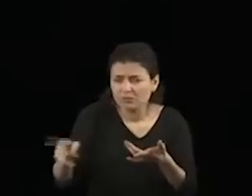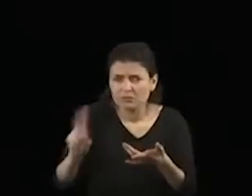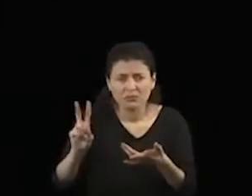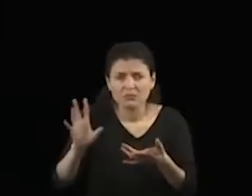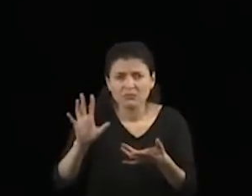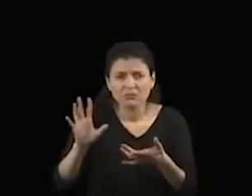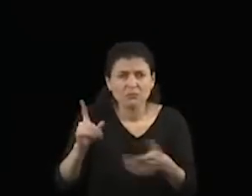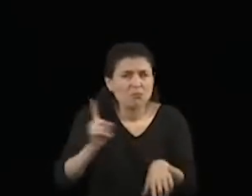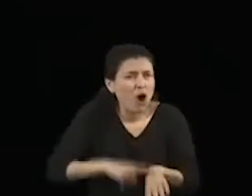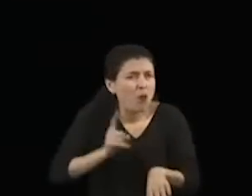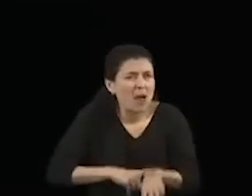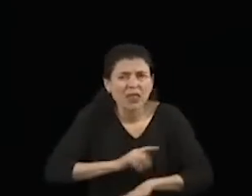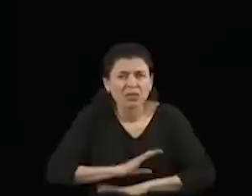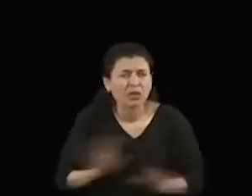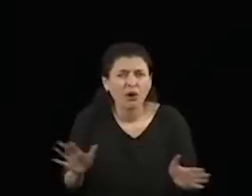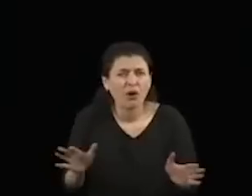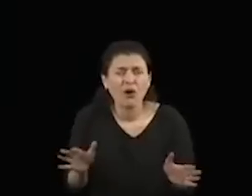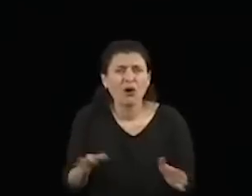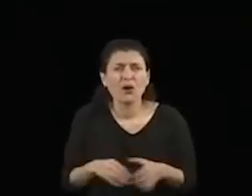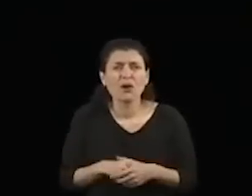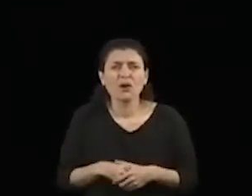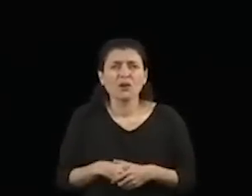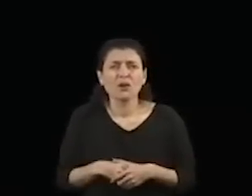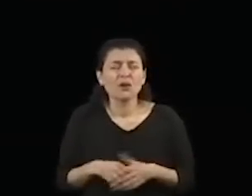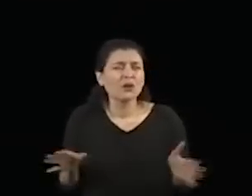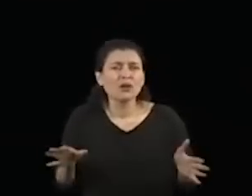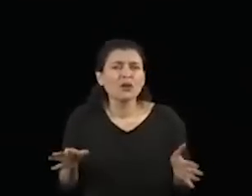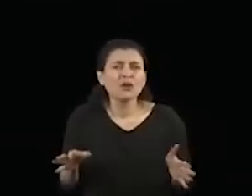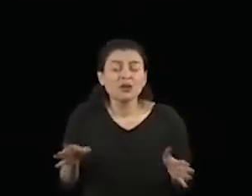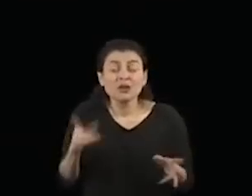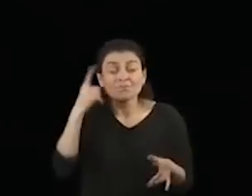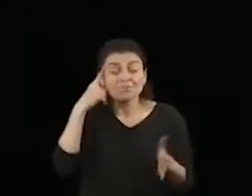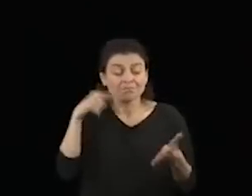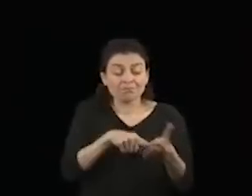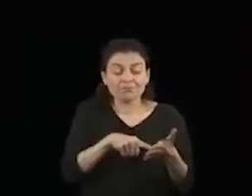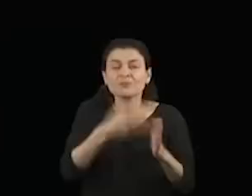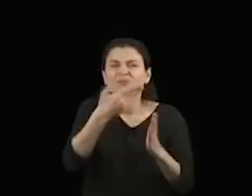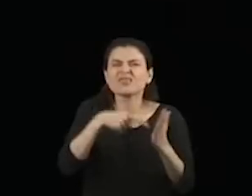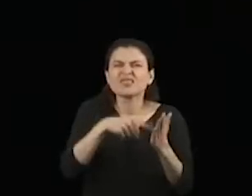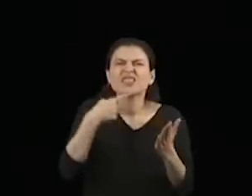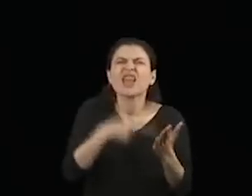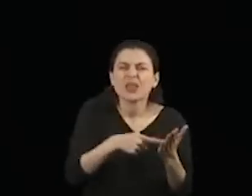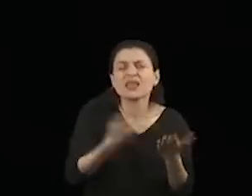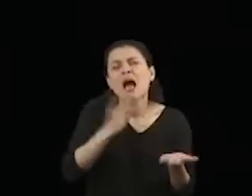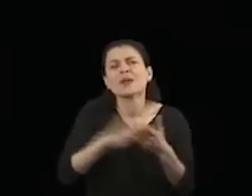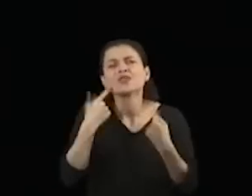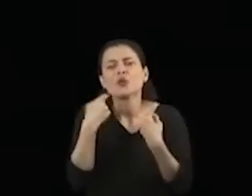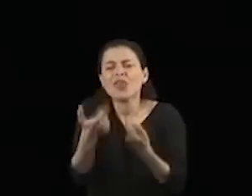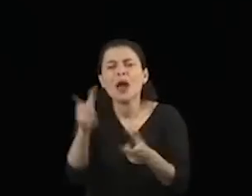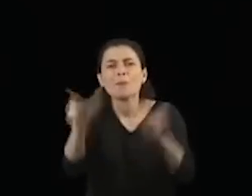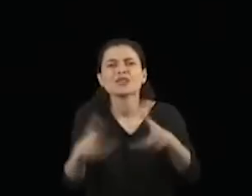básicamente una cuestión de devolverle libertad a los ciudadanos,